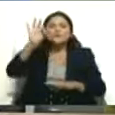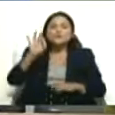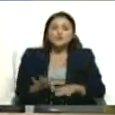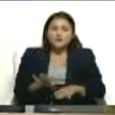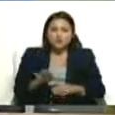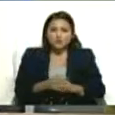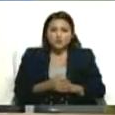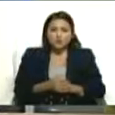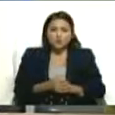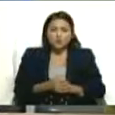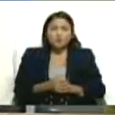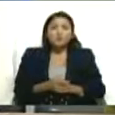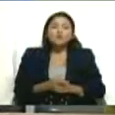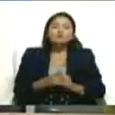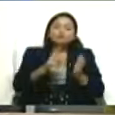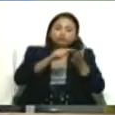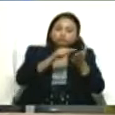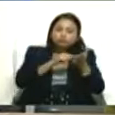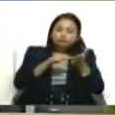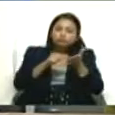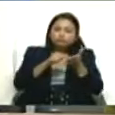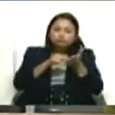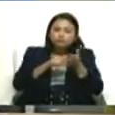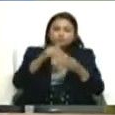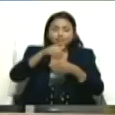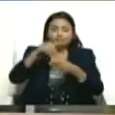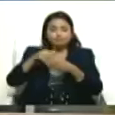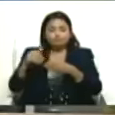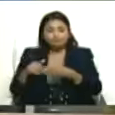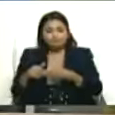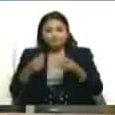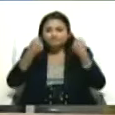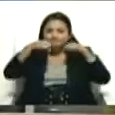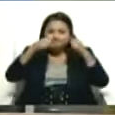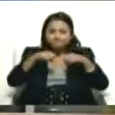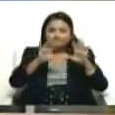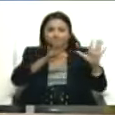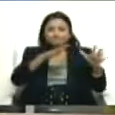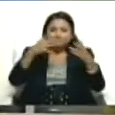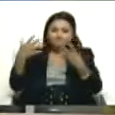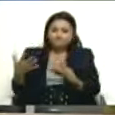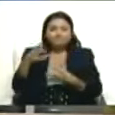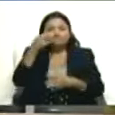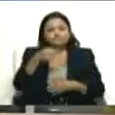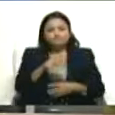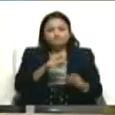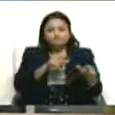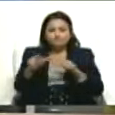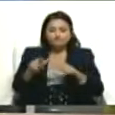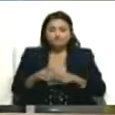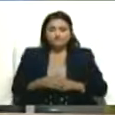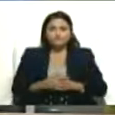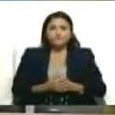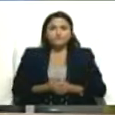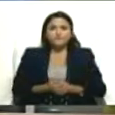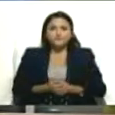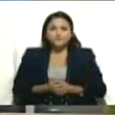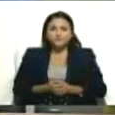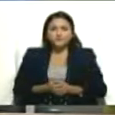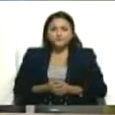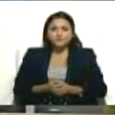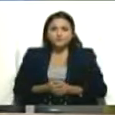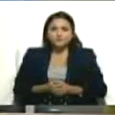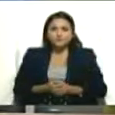99% de las máquinas electorales para el simulacro del referendo de este domingo